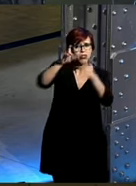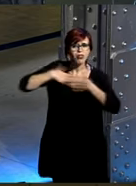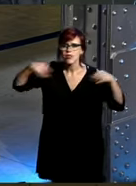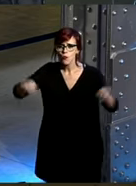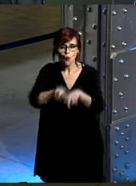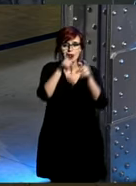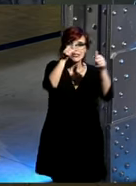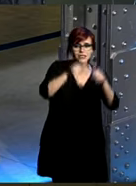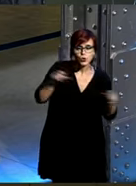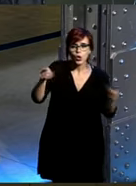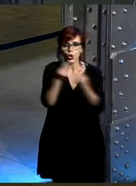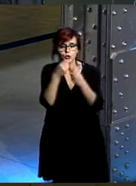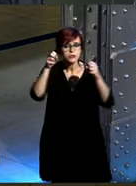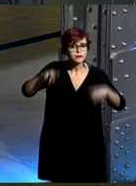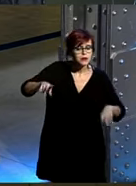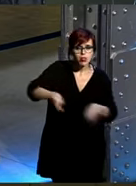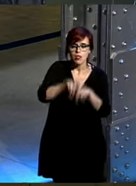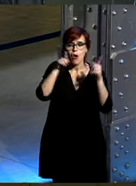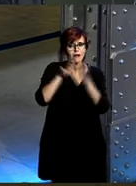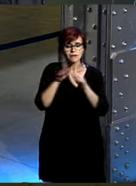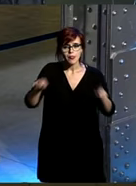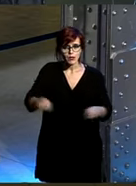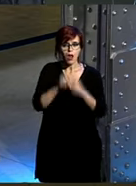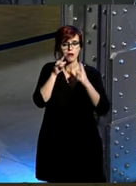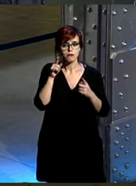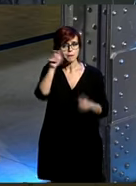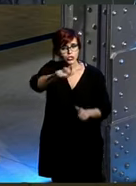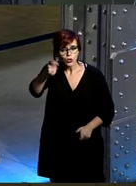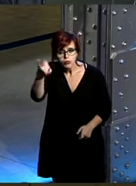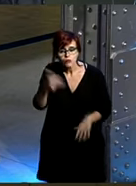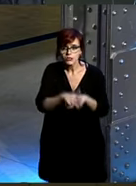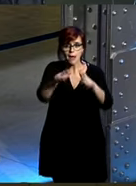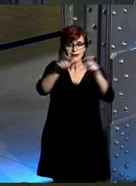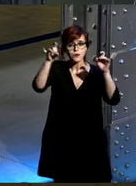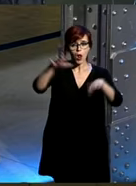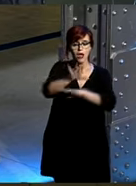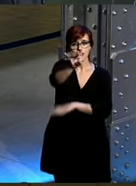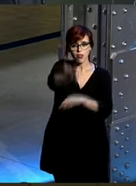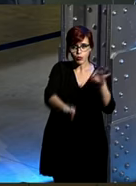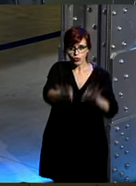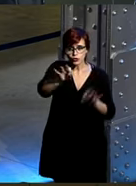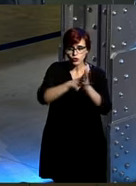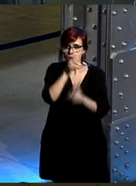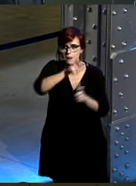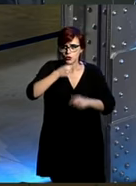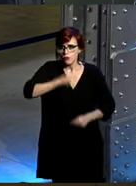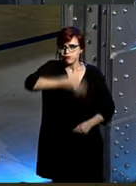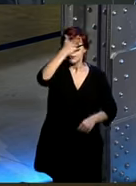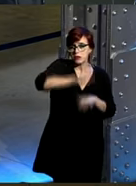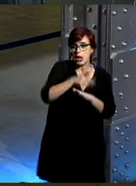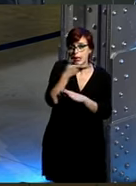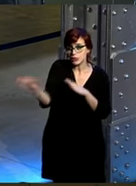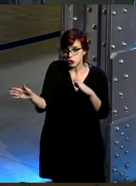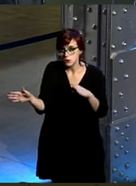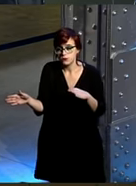sin título, aquí o allá, etcétera. El 5, el 10, el 15, no más que eso. En las empresas es lo mismo, hay un 15% de gente súper creativa y el resto